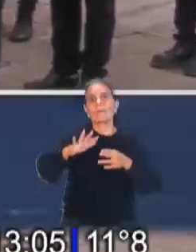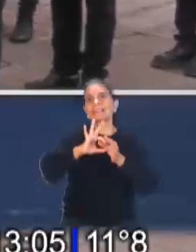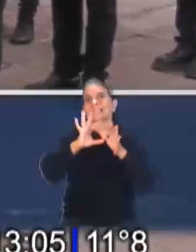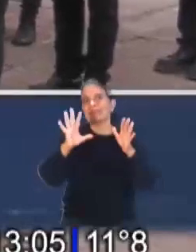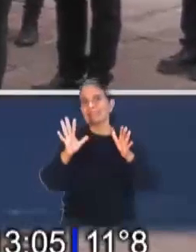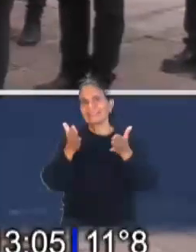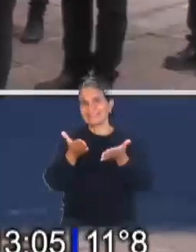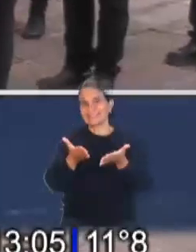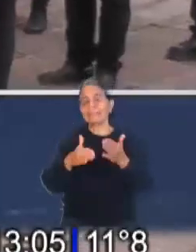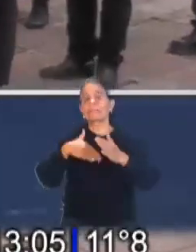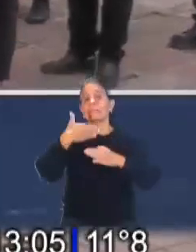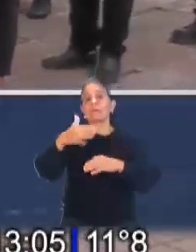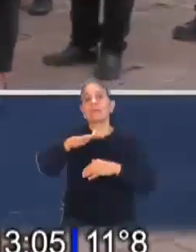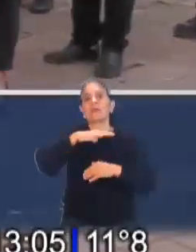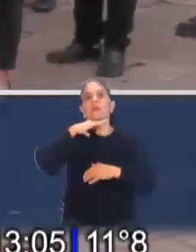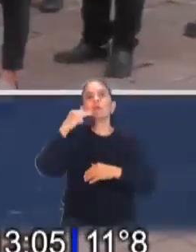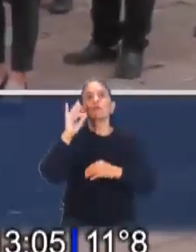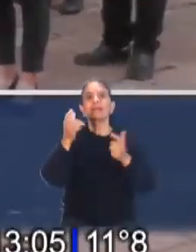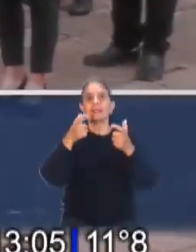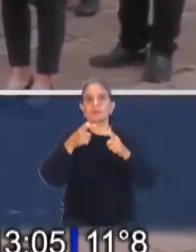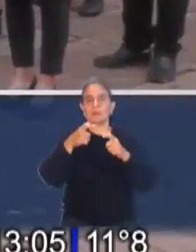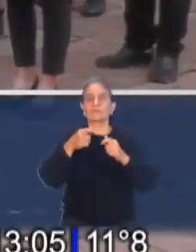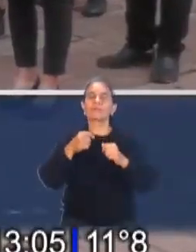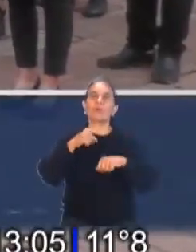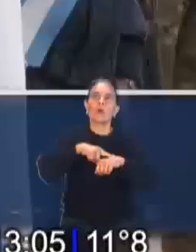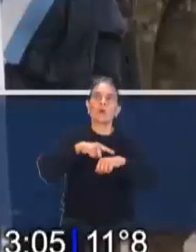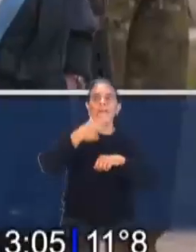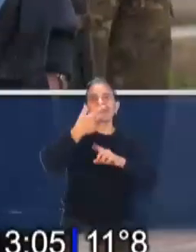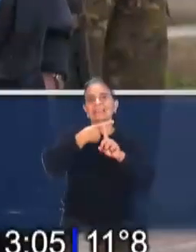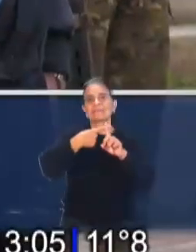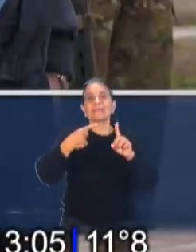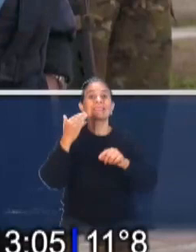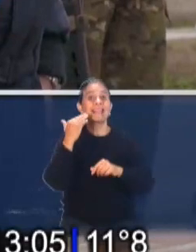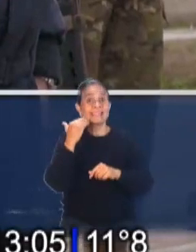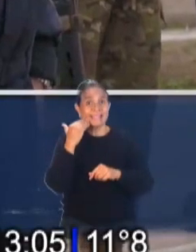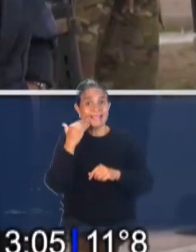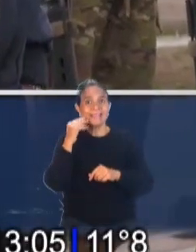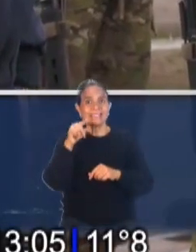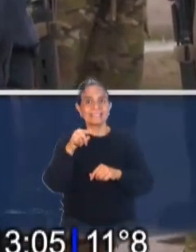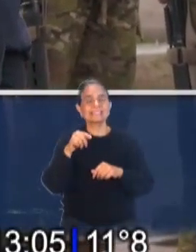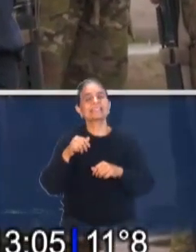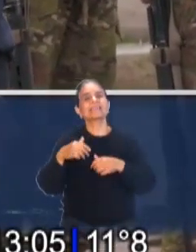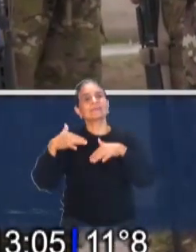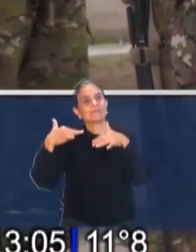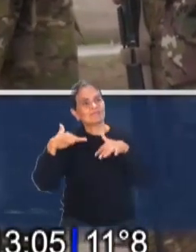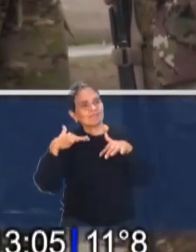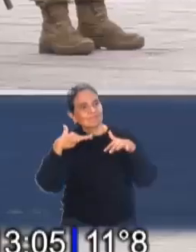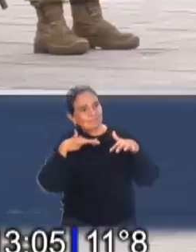se hará en Justo Darac, donde a las 15:30 habrá una procesión.